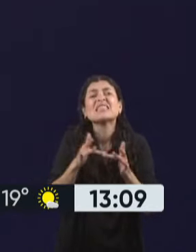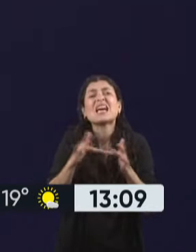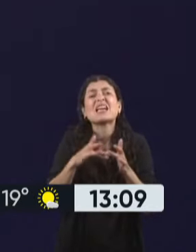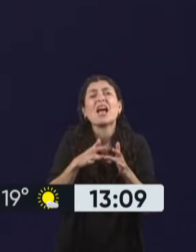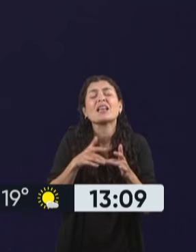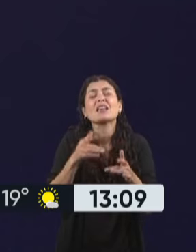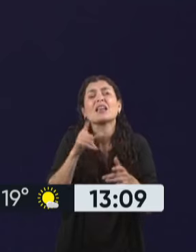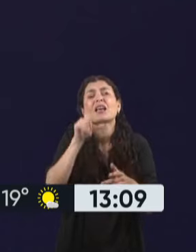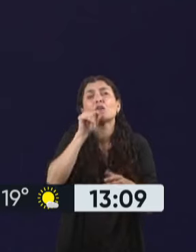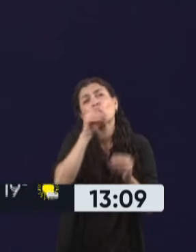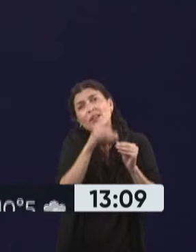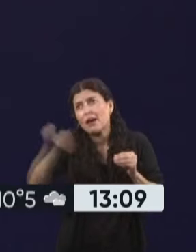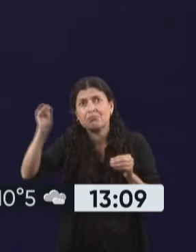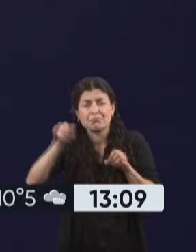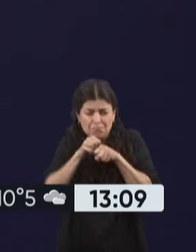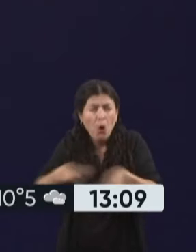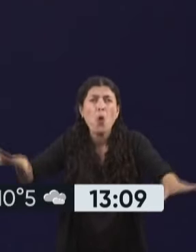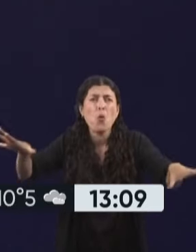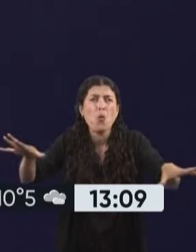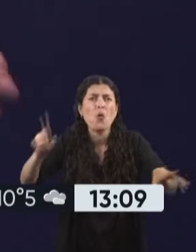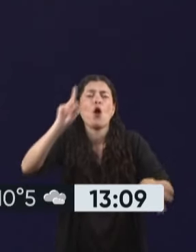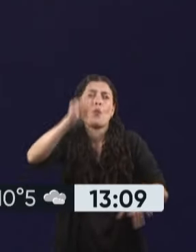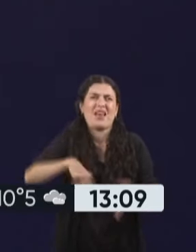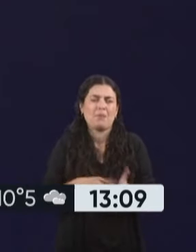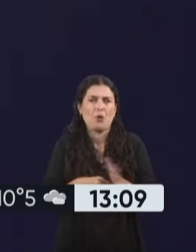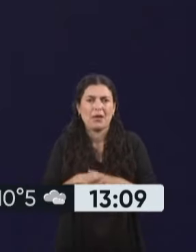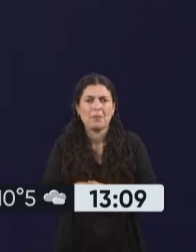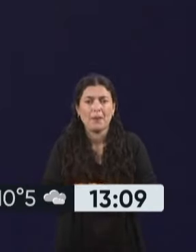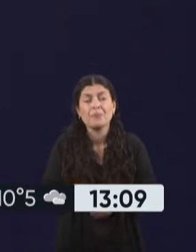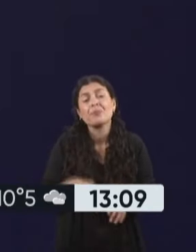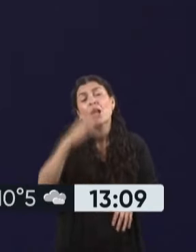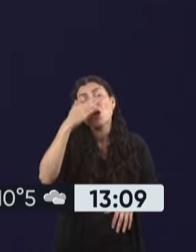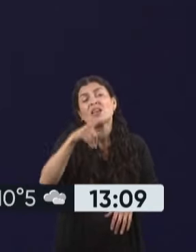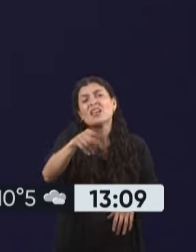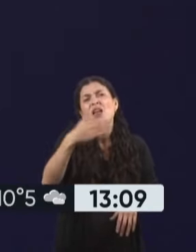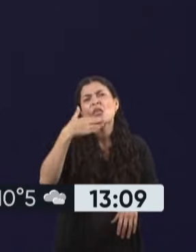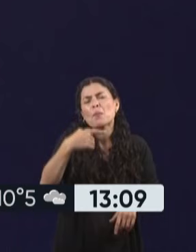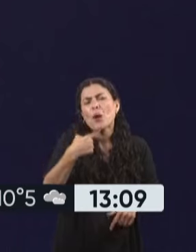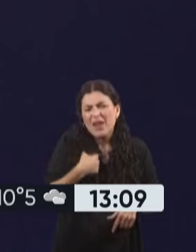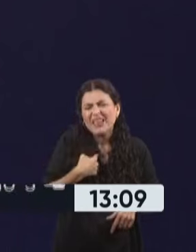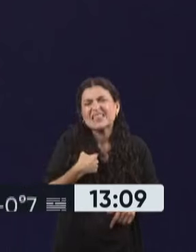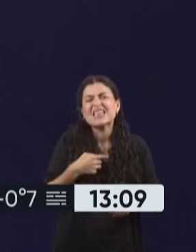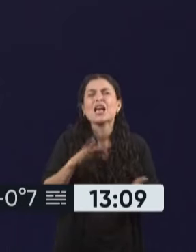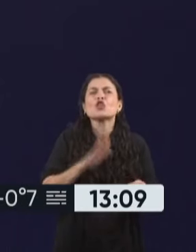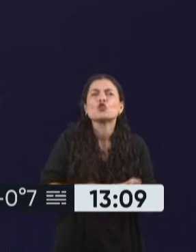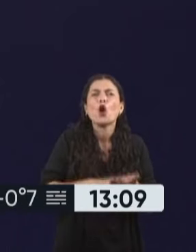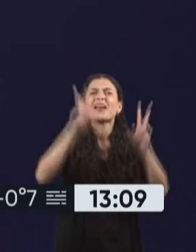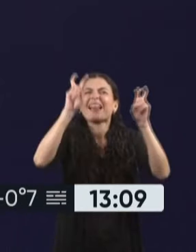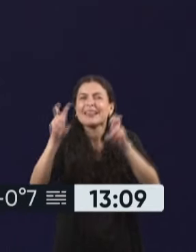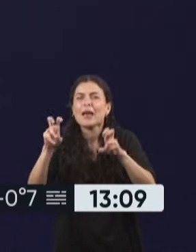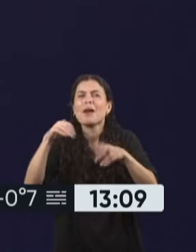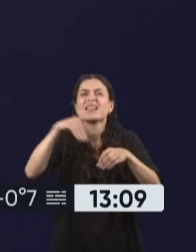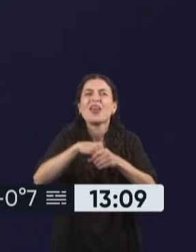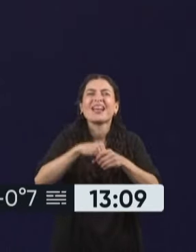que claramente, vos después me hablabas de la agenda, tu tercera pregunta era sobre la agenda legislativa.